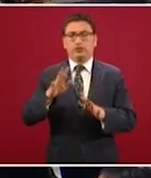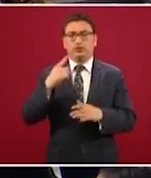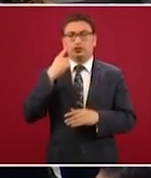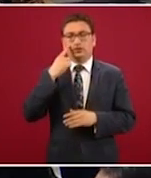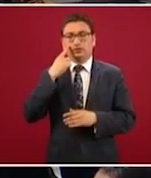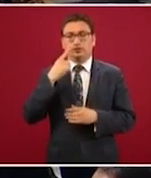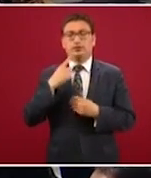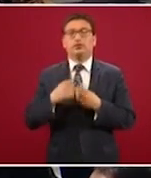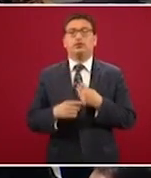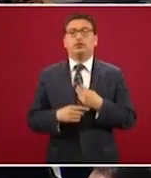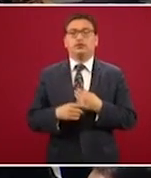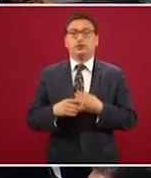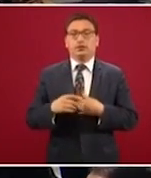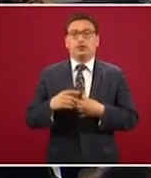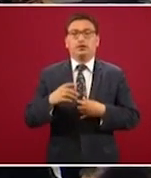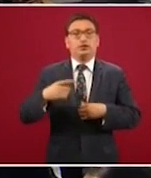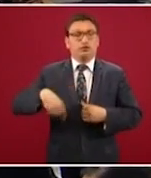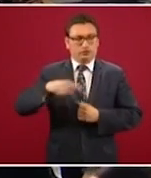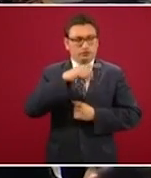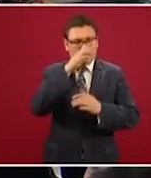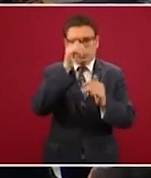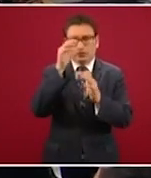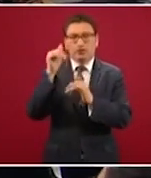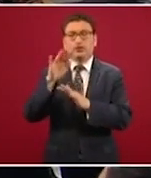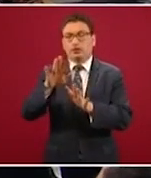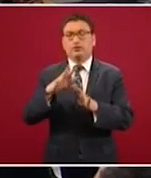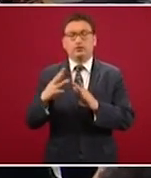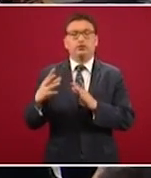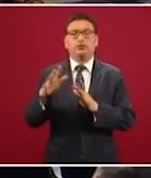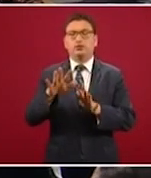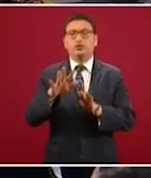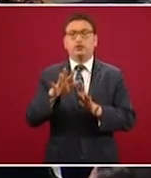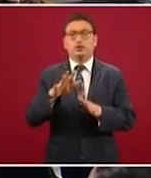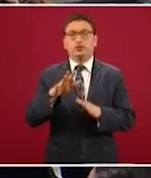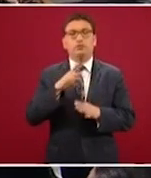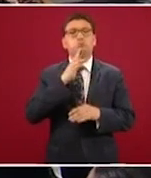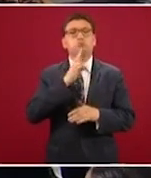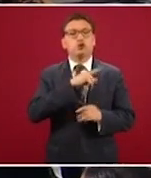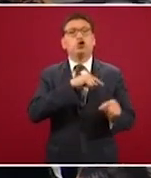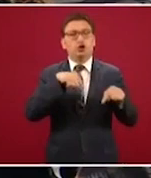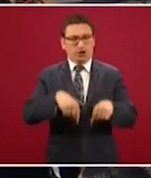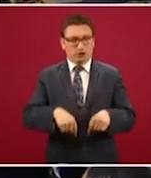A ver. Vamos a un acuerdo. ¿Por qué no se hace aquí?